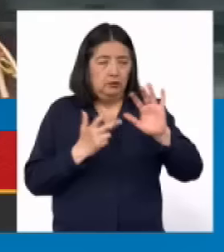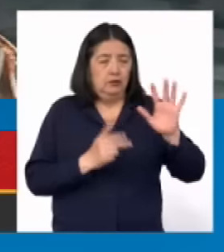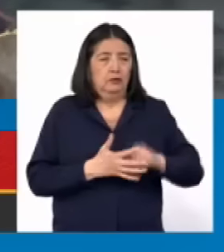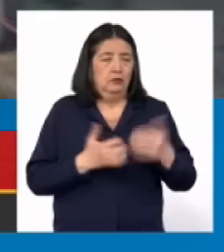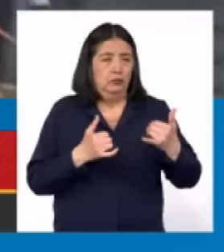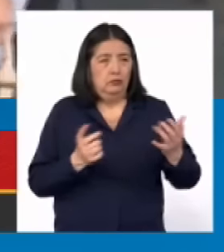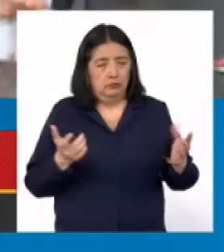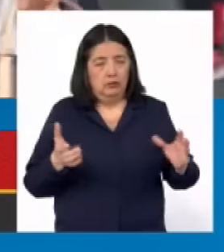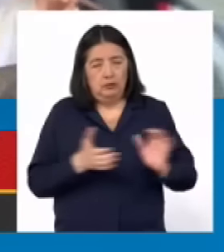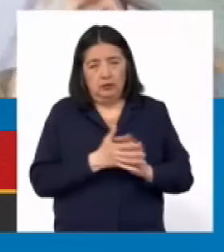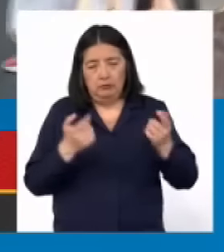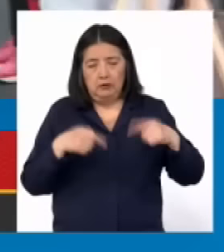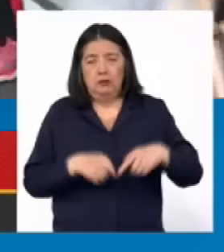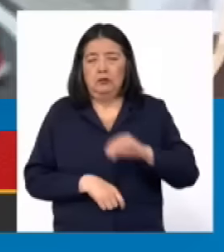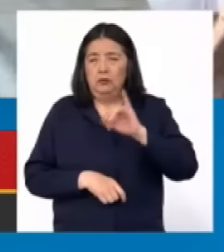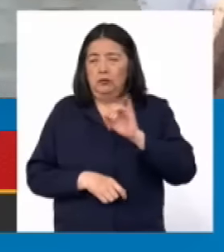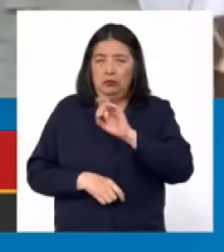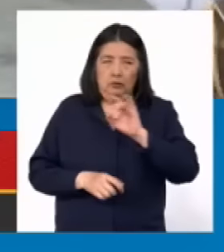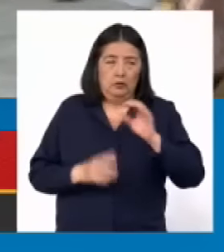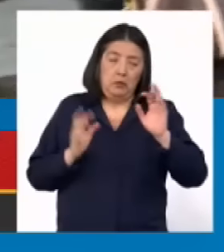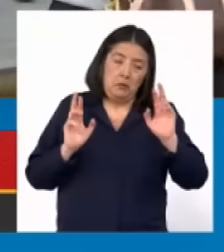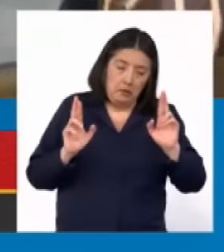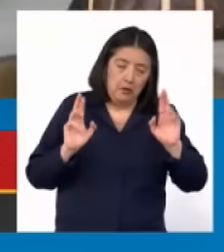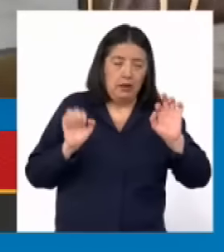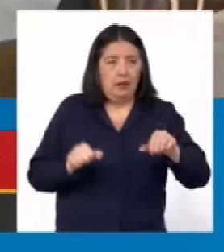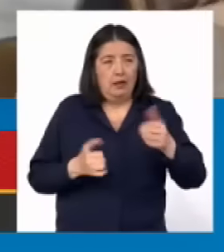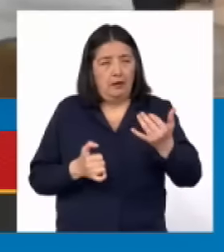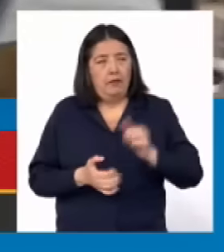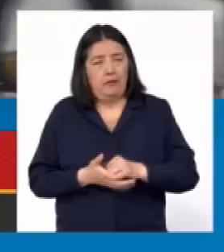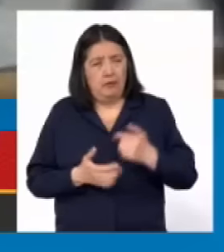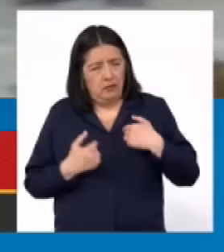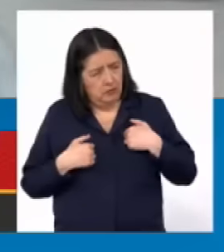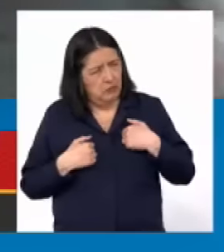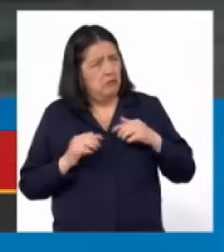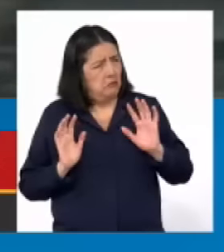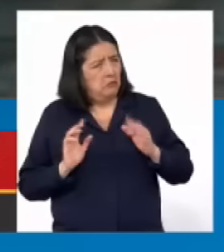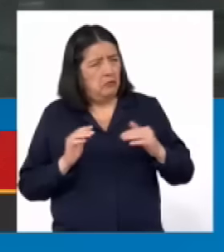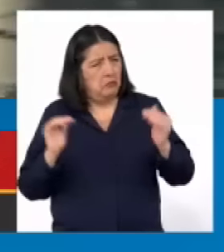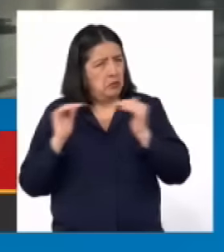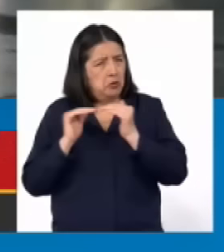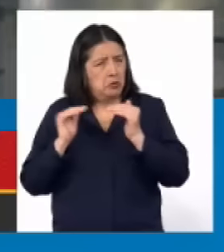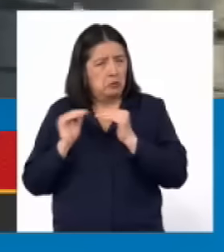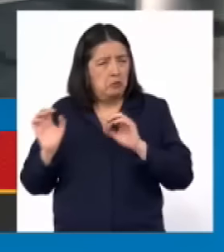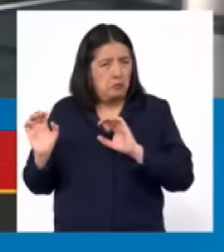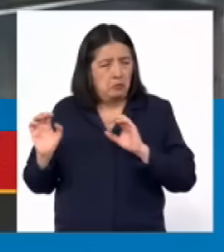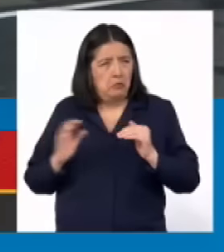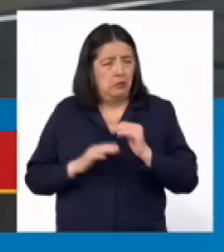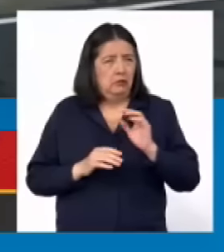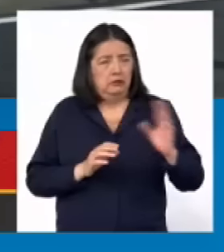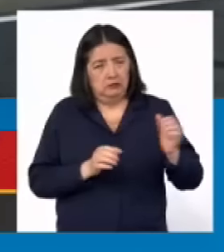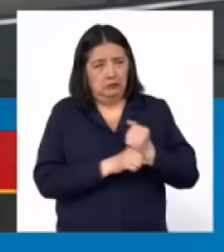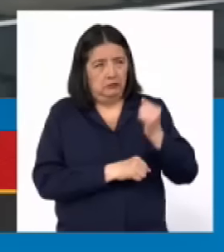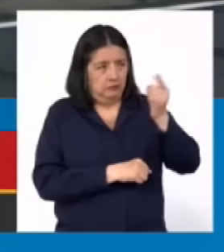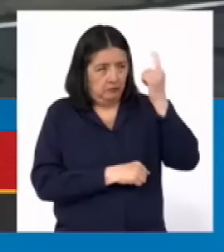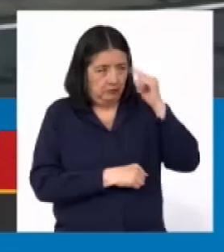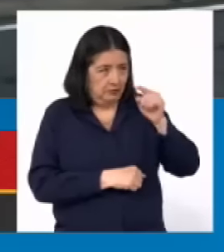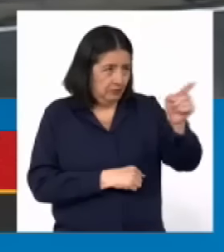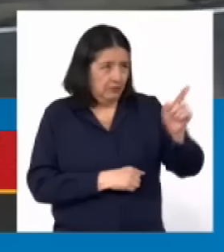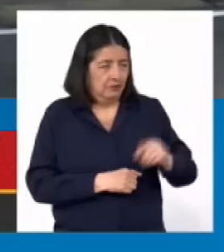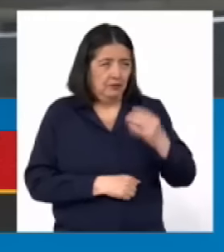de Julio César Uribe. Y que esperemos que hoy... yo me voy tranquilo con el empate. ¿Eh? Miren, el triunfo para ustedes, que